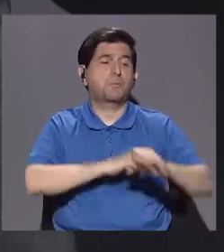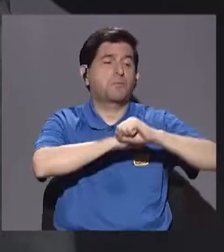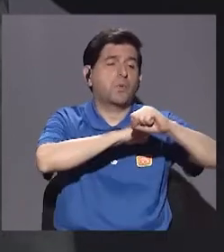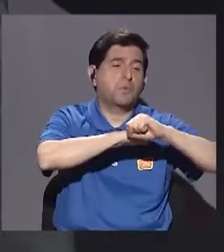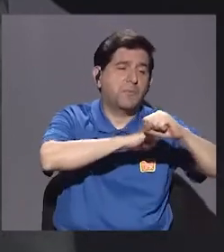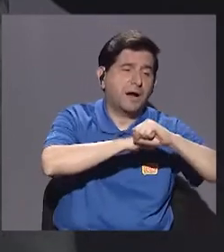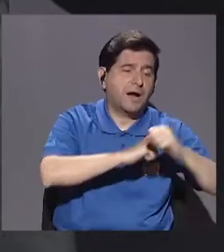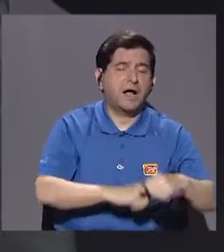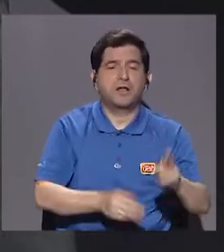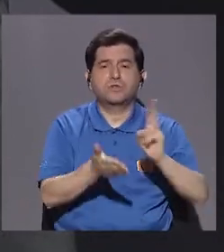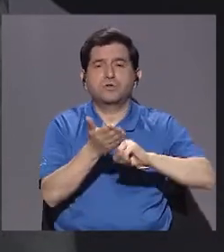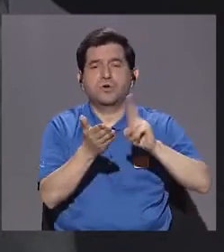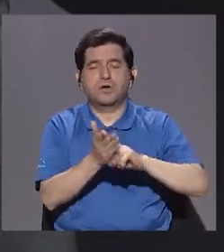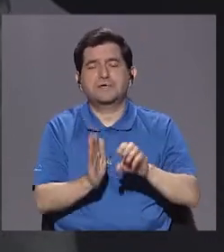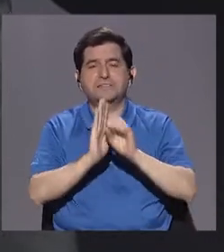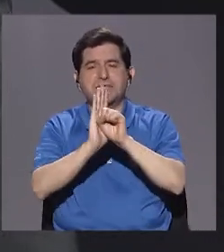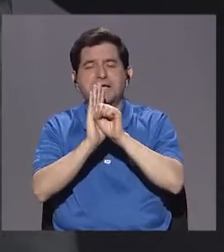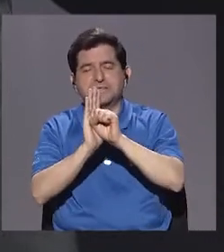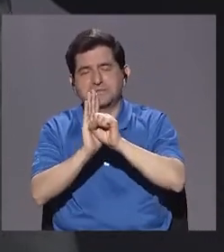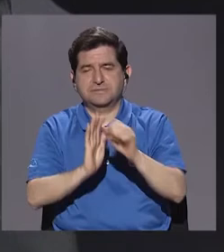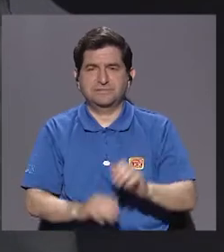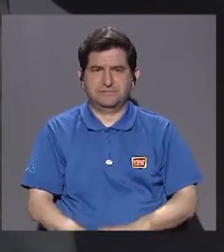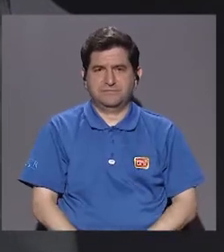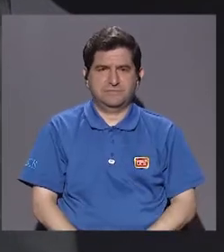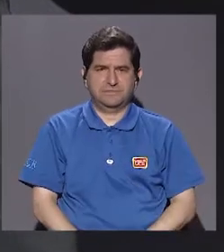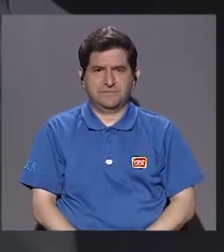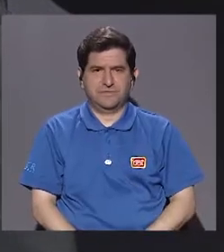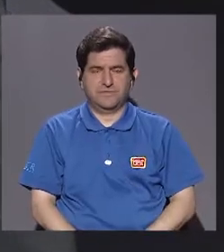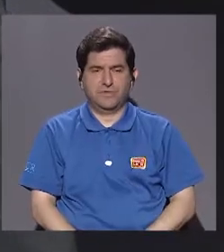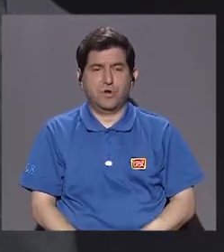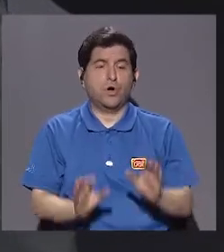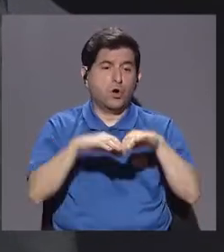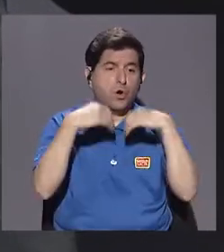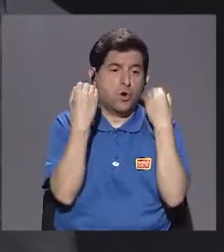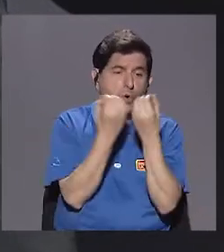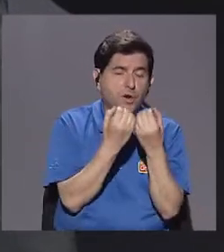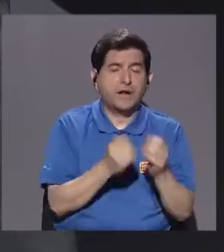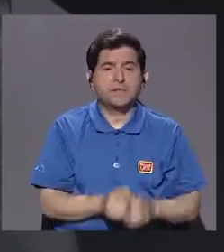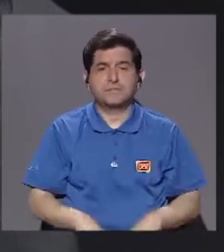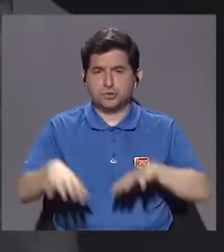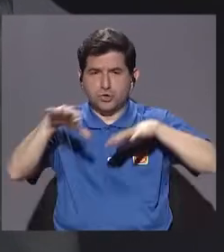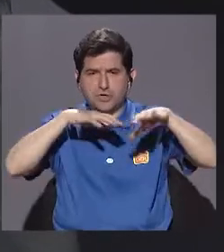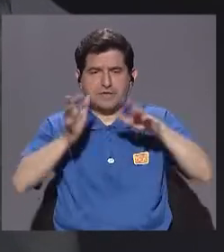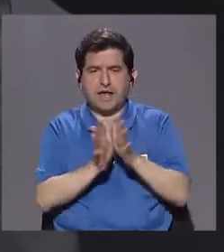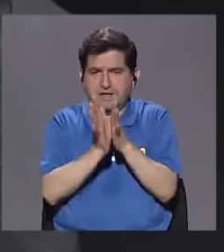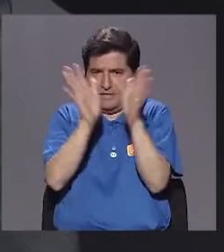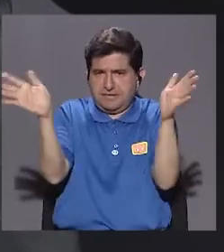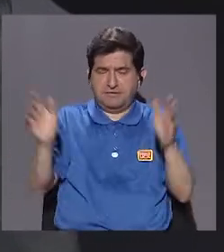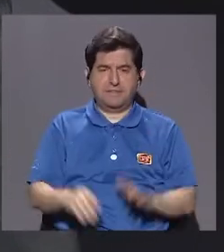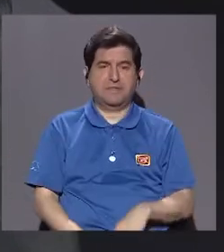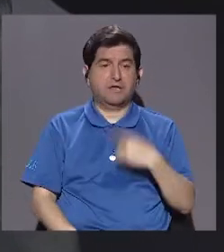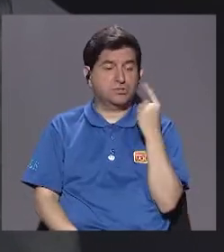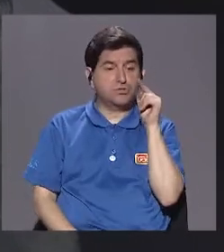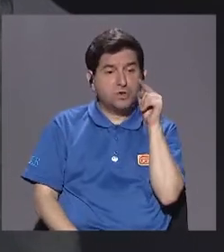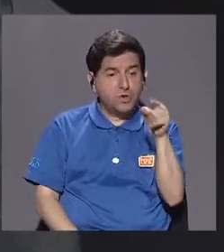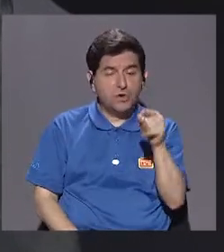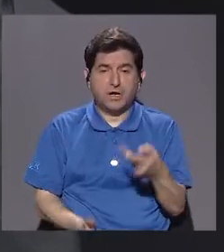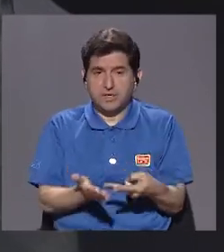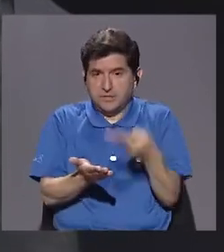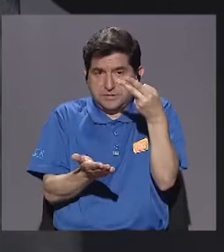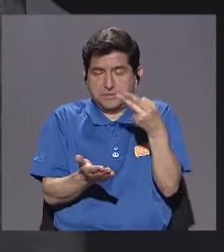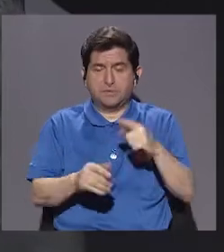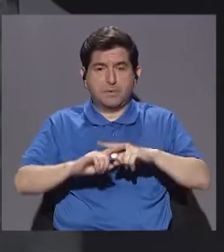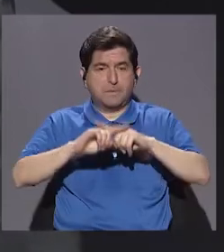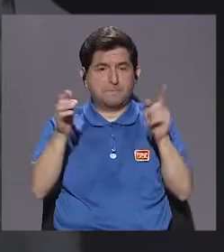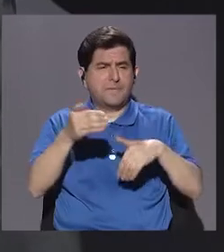llámese contratación de signos externos organización de plazas públicas etcétera solo tenía que ver con eso pero